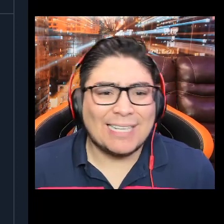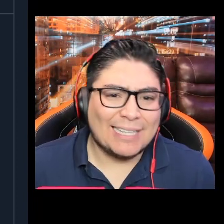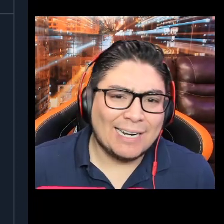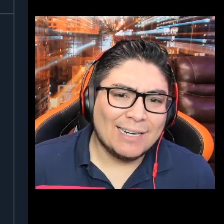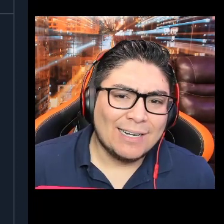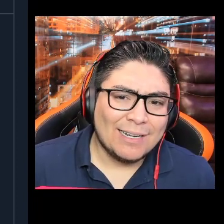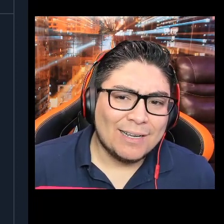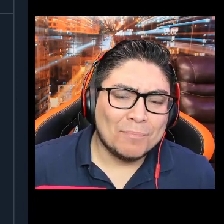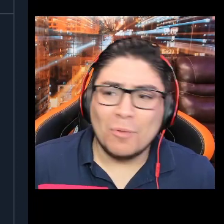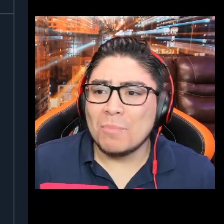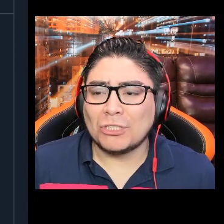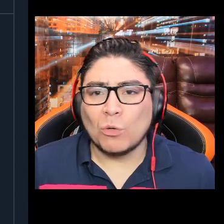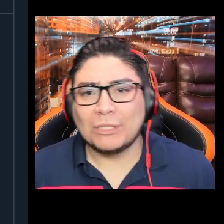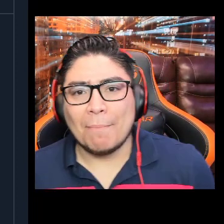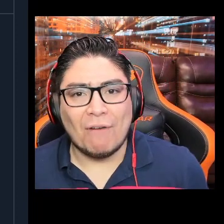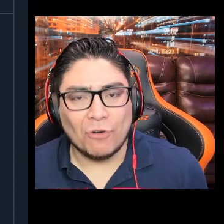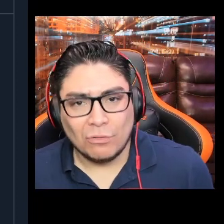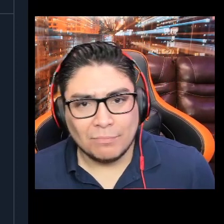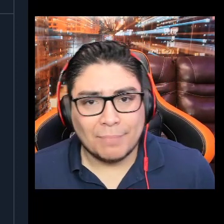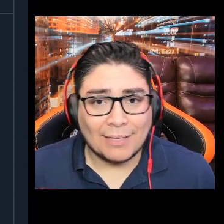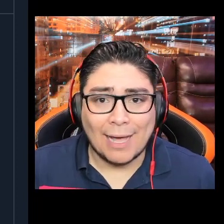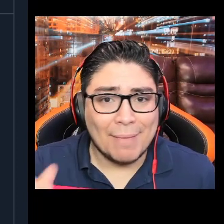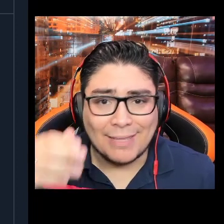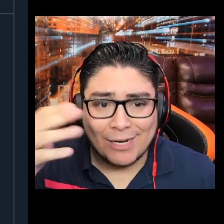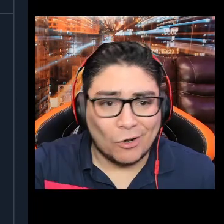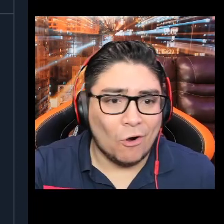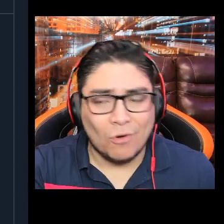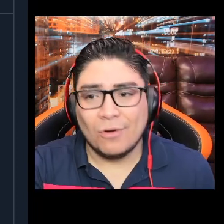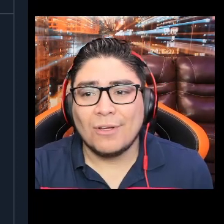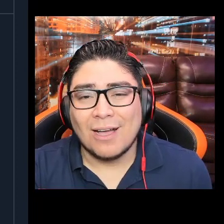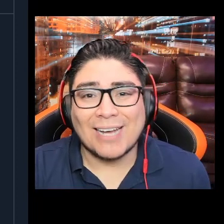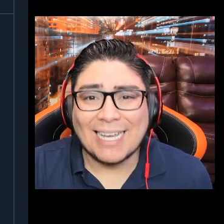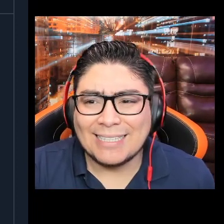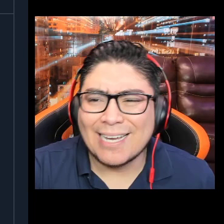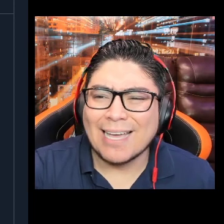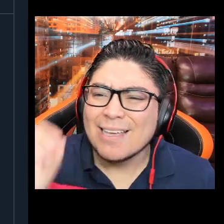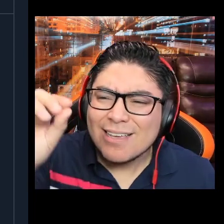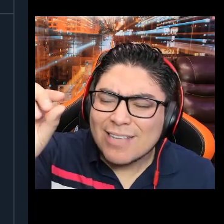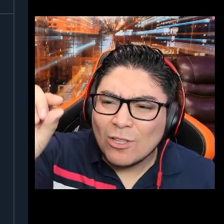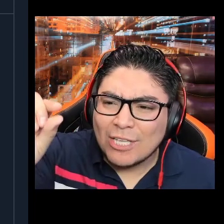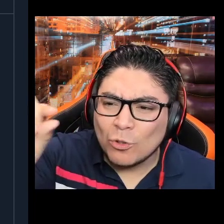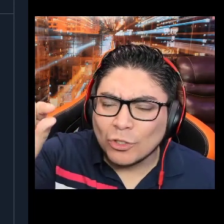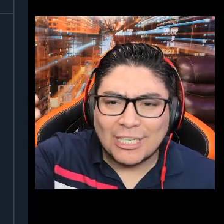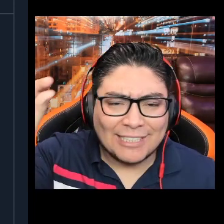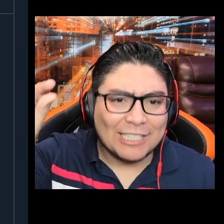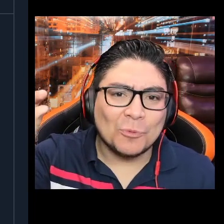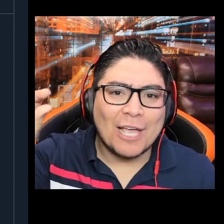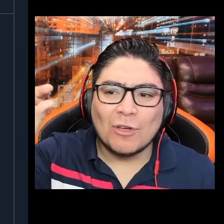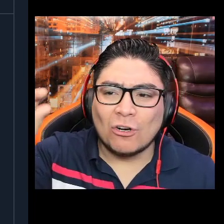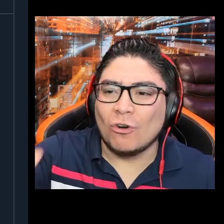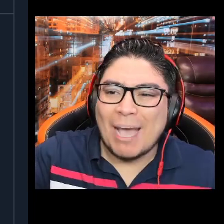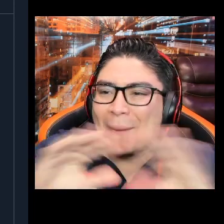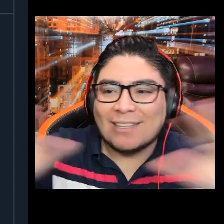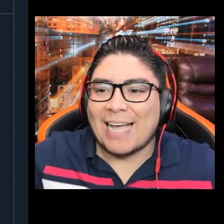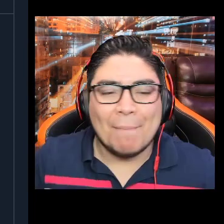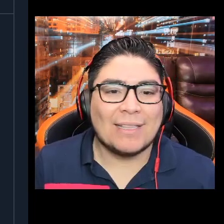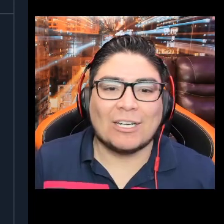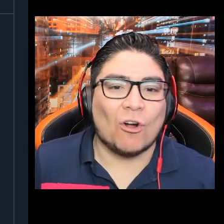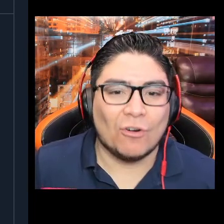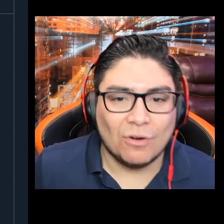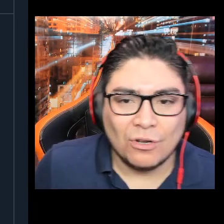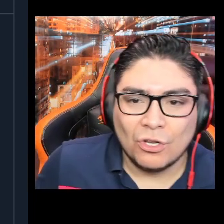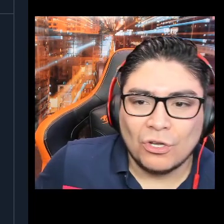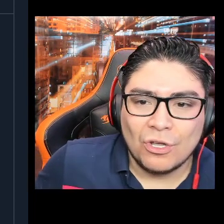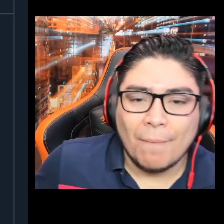etcétera volvimos a un semáforo prácticamente en rojo aunque dicen que enciendo unos días sigue subiendo en rojo ya prácticamente